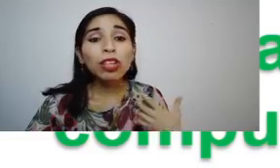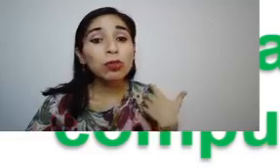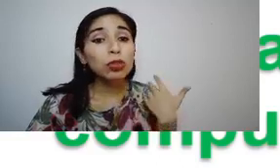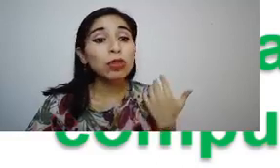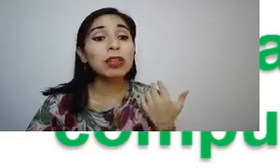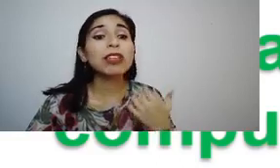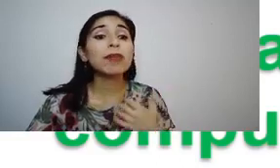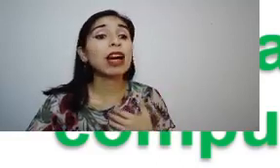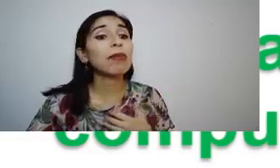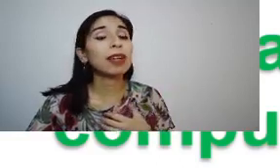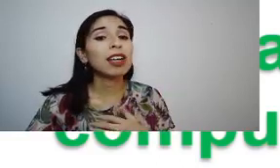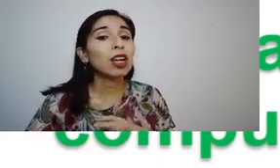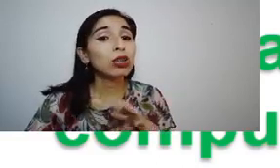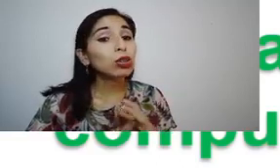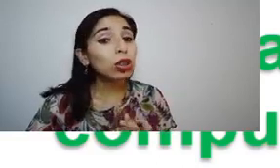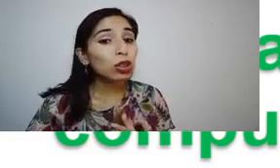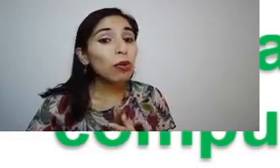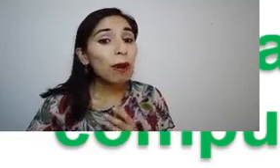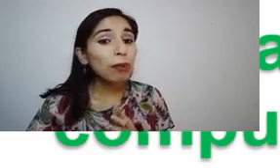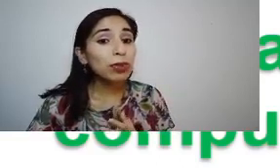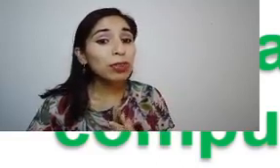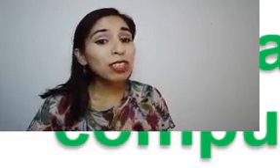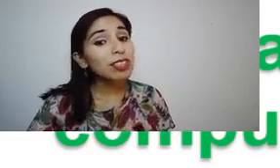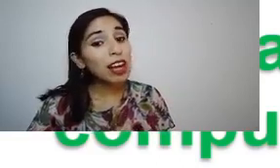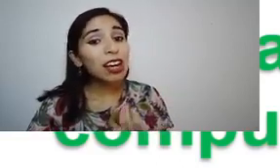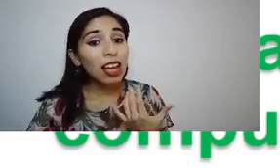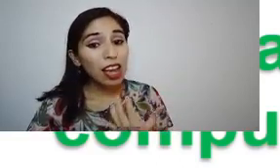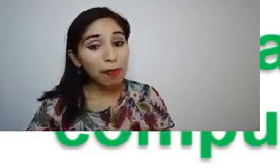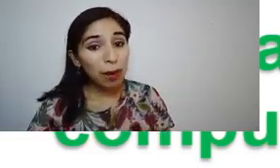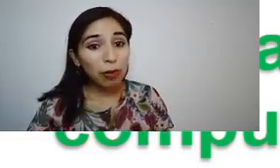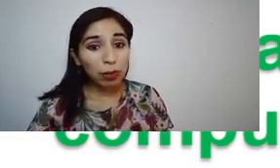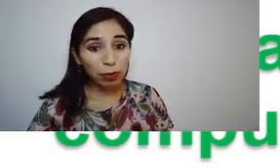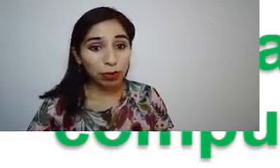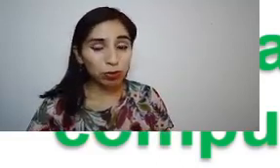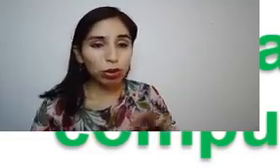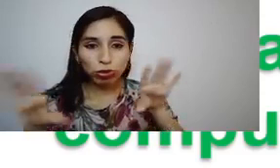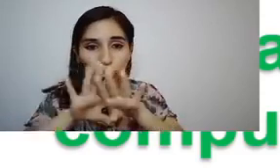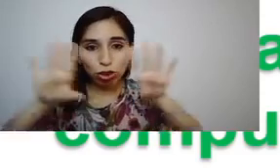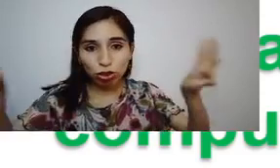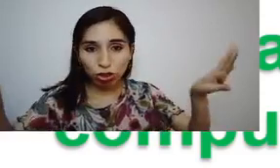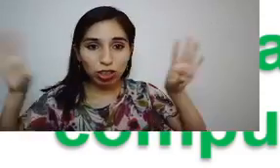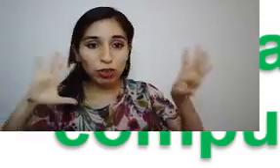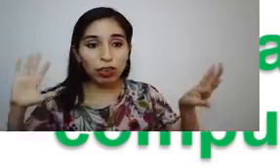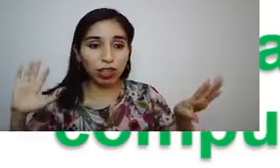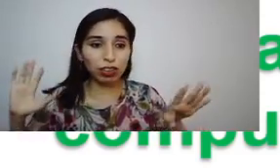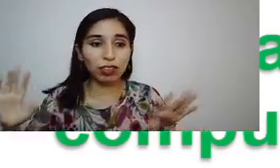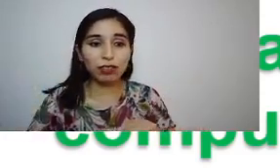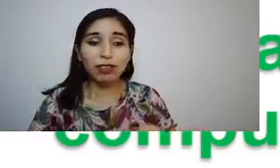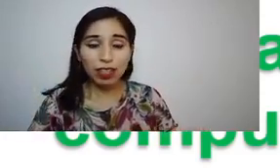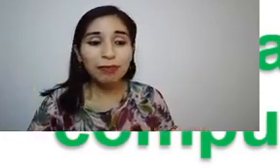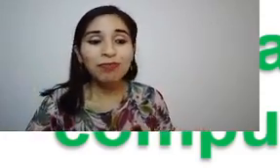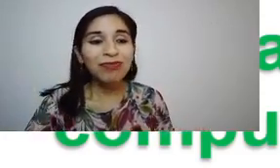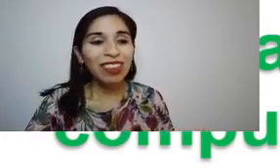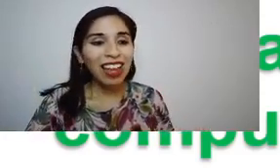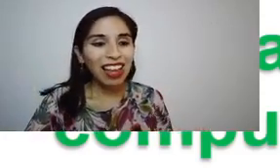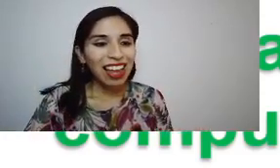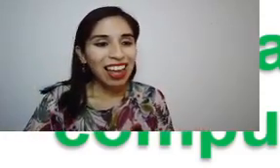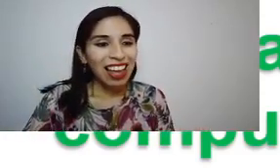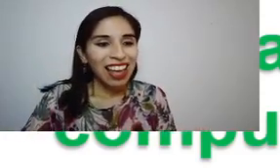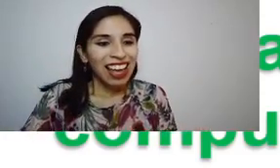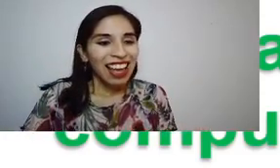power point es mucho más amigable nosotros vamos a utilizar el powerpoint son dos cosas diferentes sí